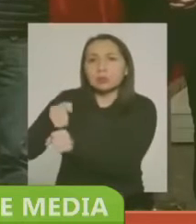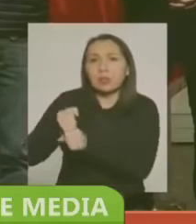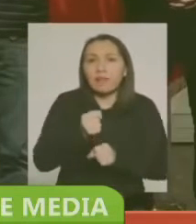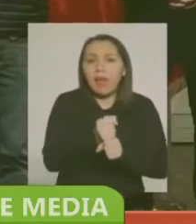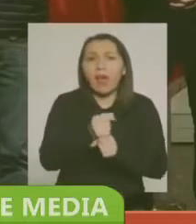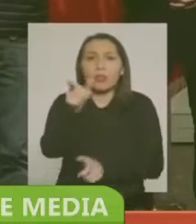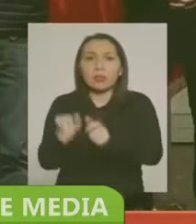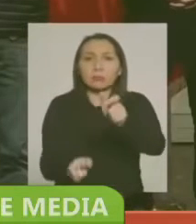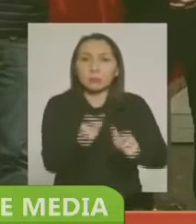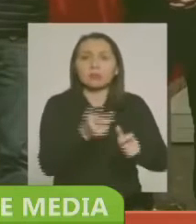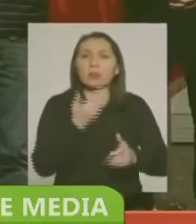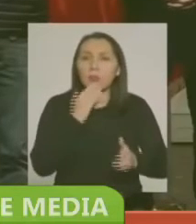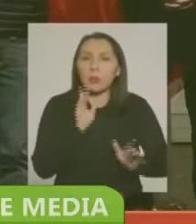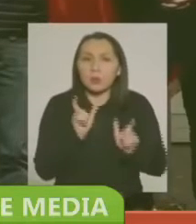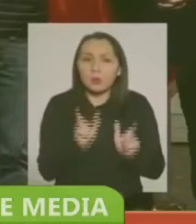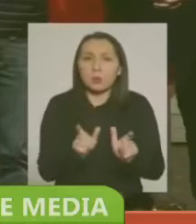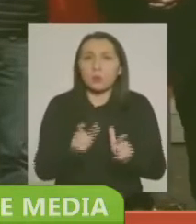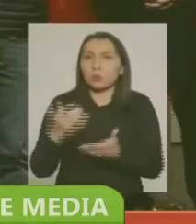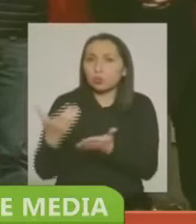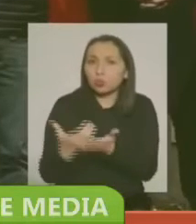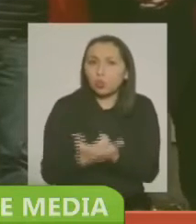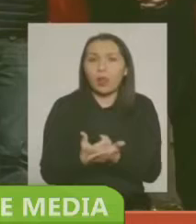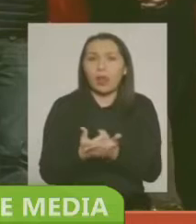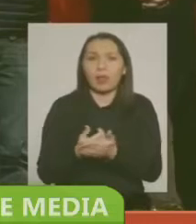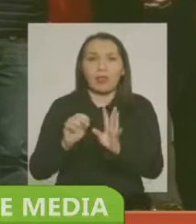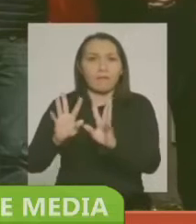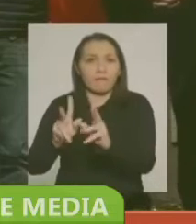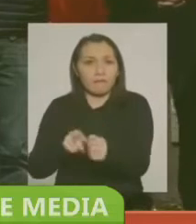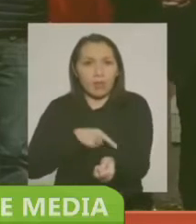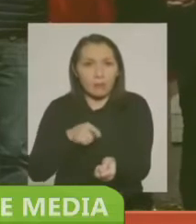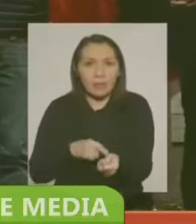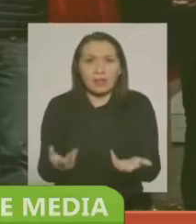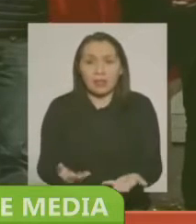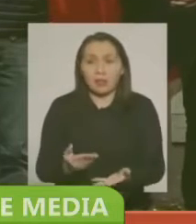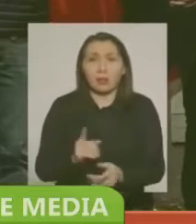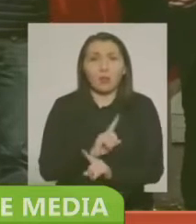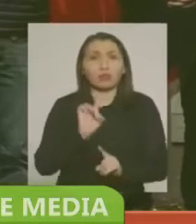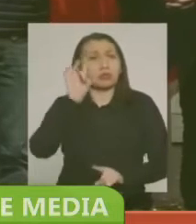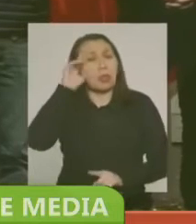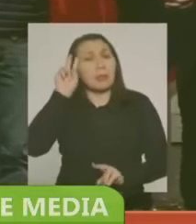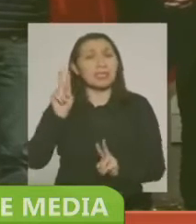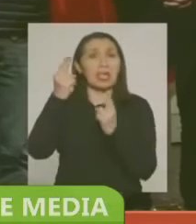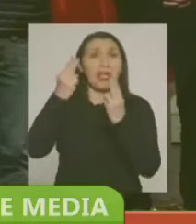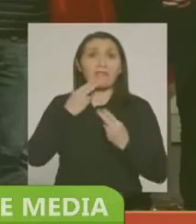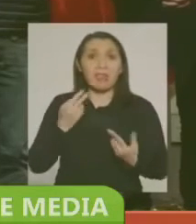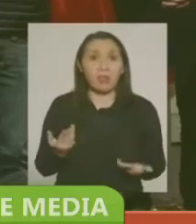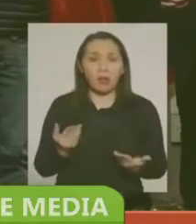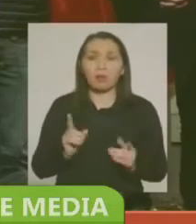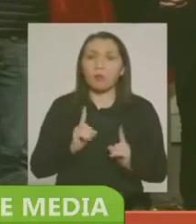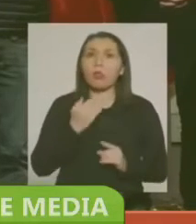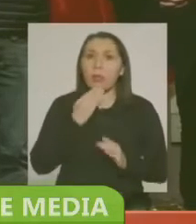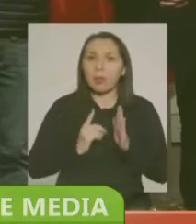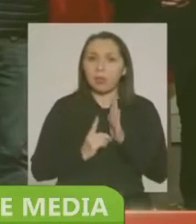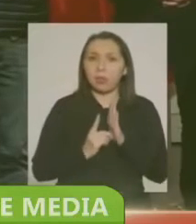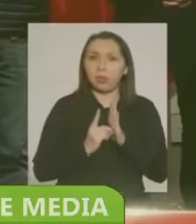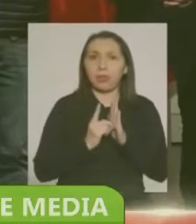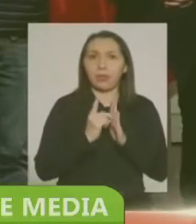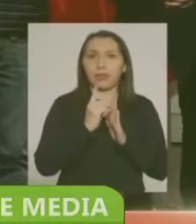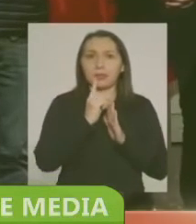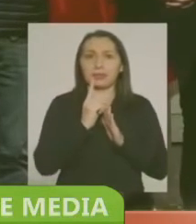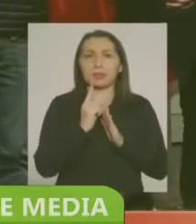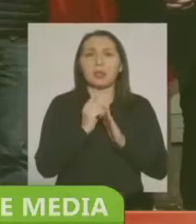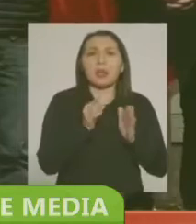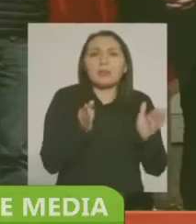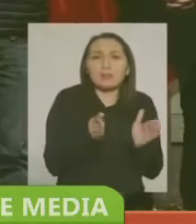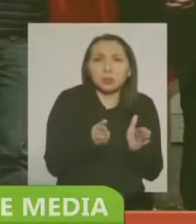De verdad que esperamos que esto se pueda ir orientando, se pueda seguir trabajando y se pueda seguir mejorando con los parlamentarios, pero con